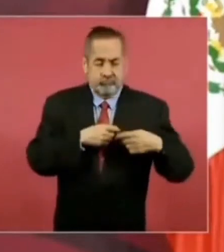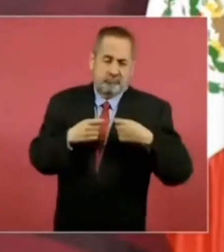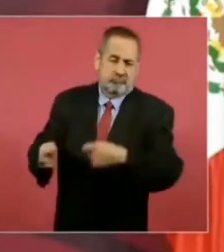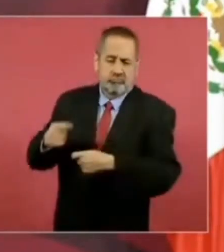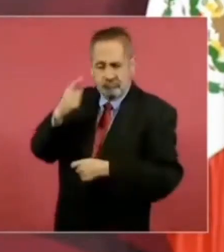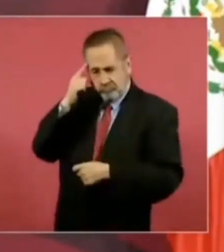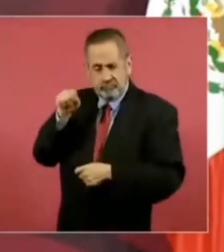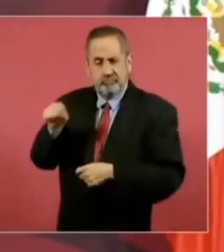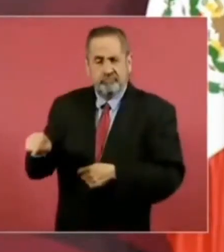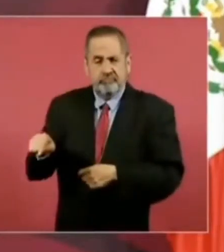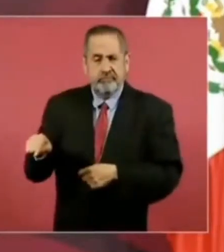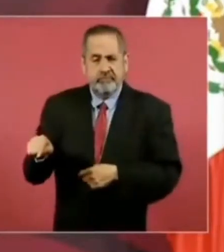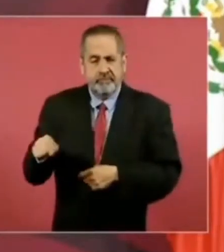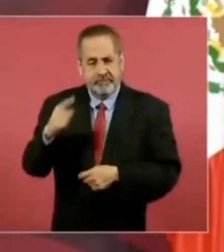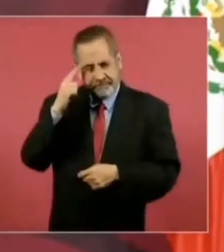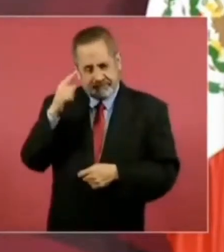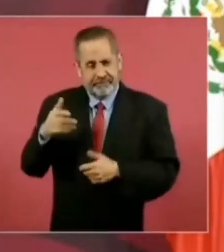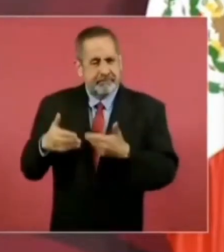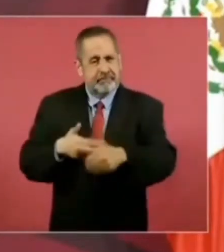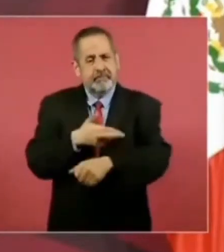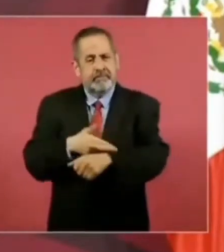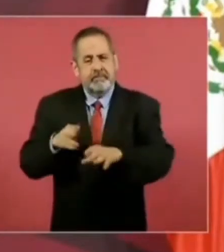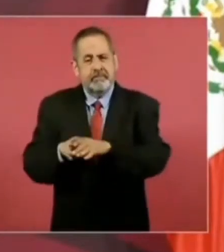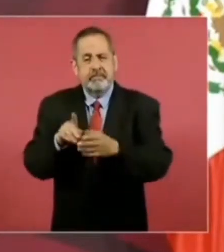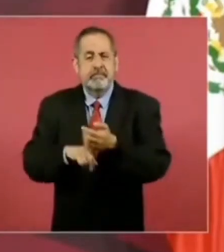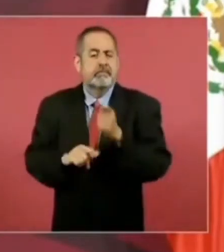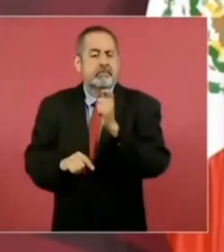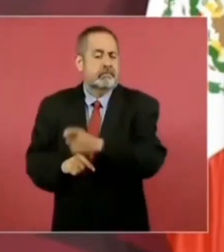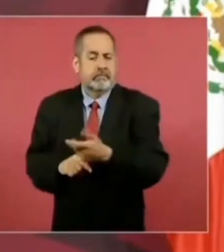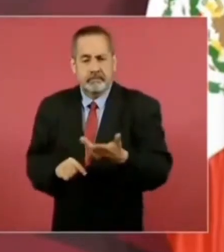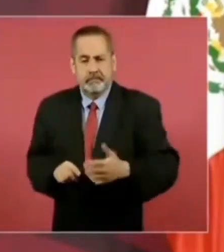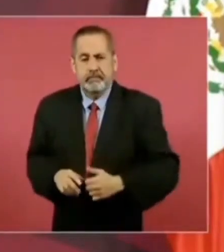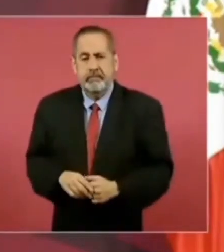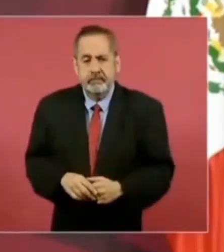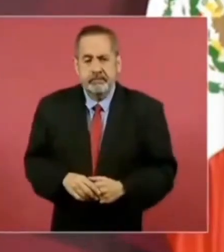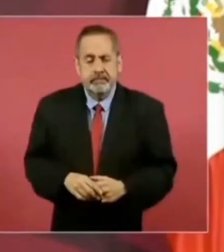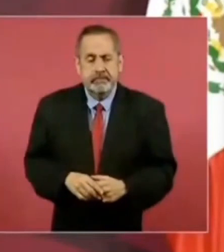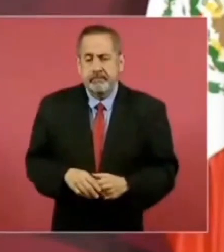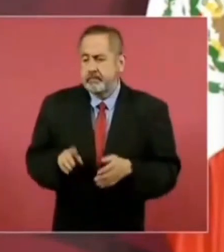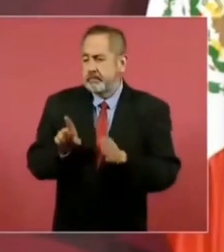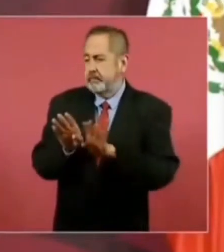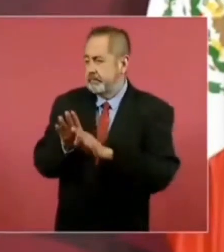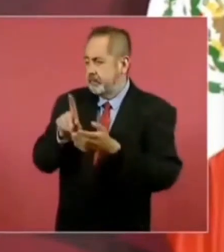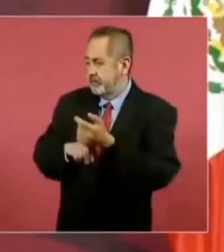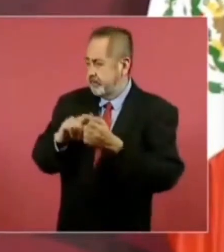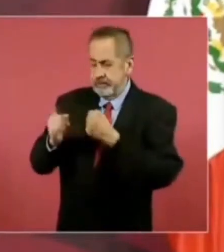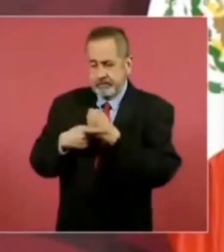para llevar a cabo lo que está en el fondo.